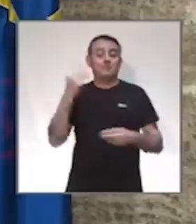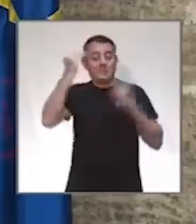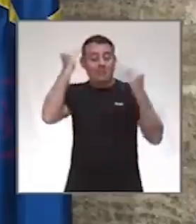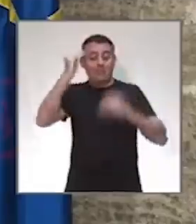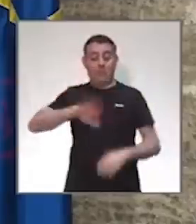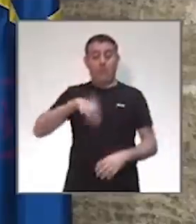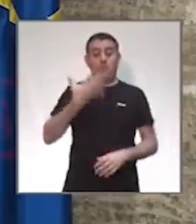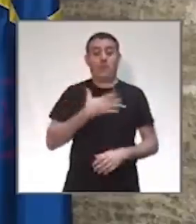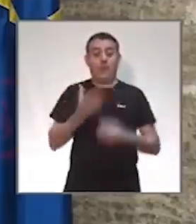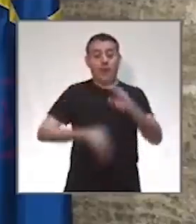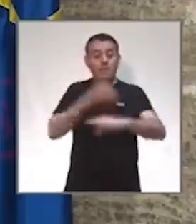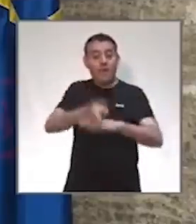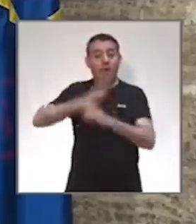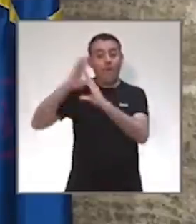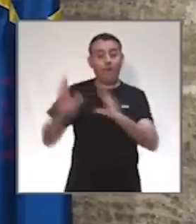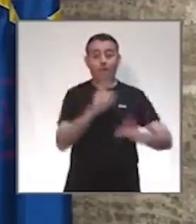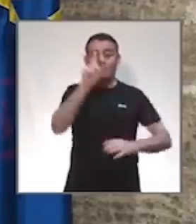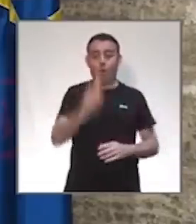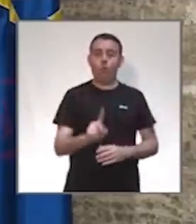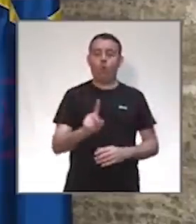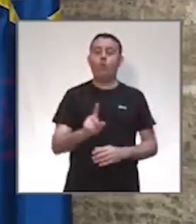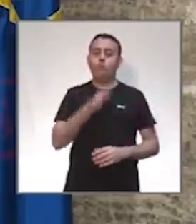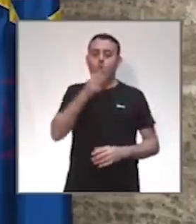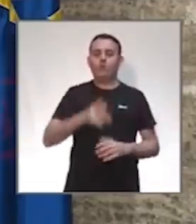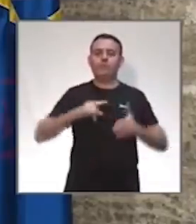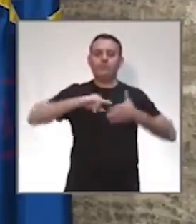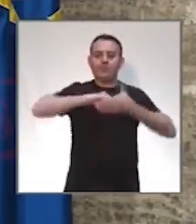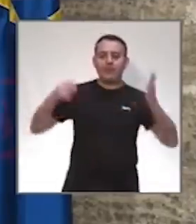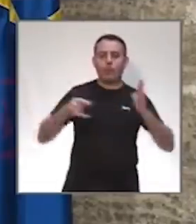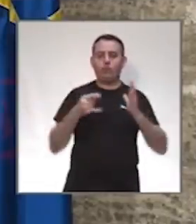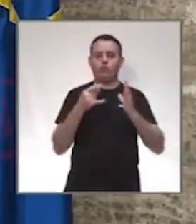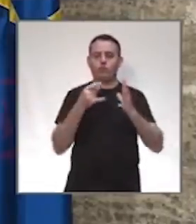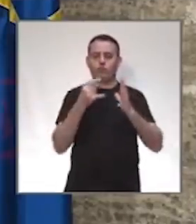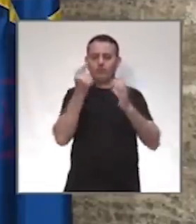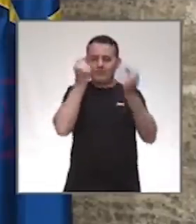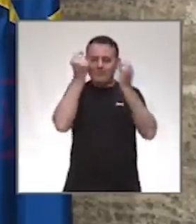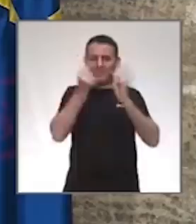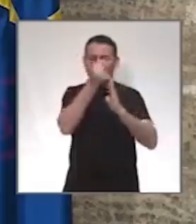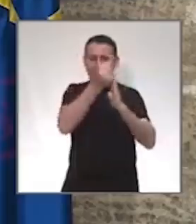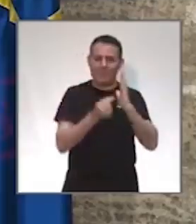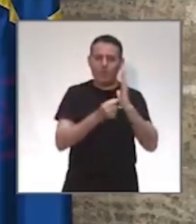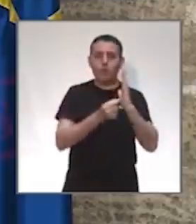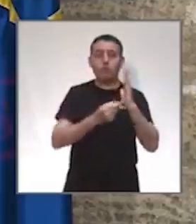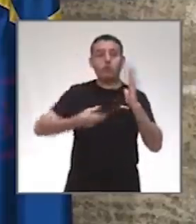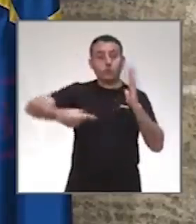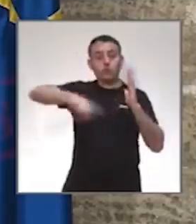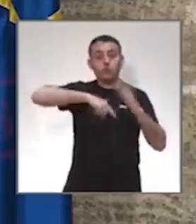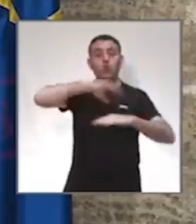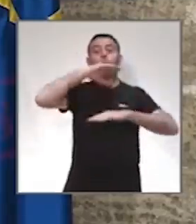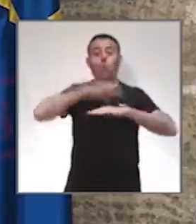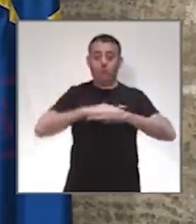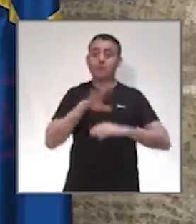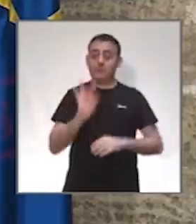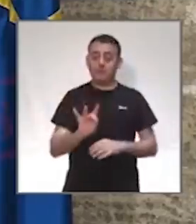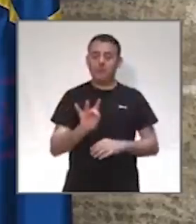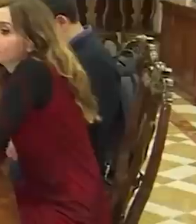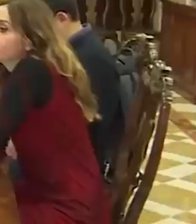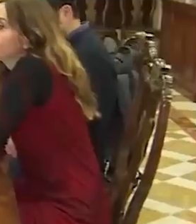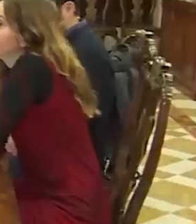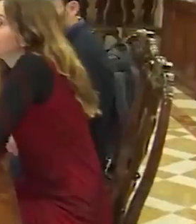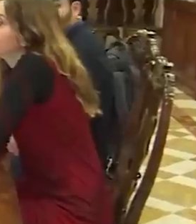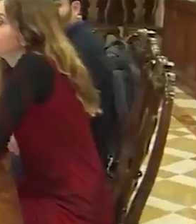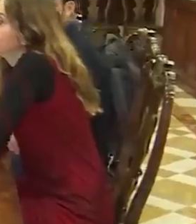las PCR pues desde el primer momento no y eso le digo que ha sido hace 15 días que compareció la consellera que estaban